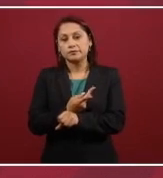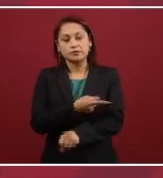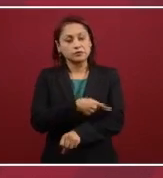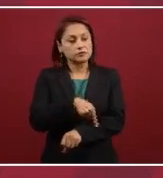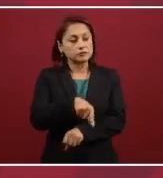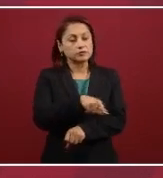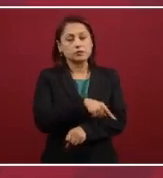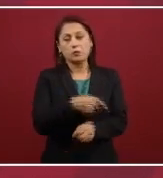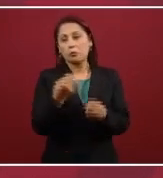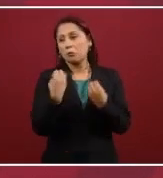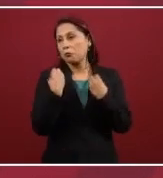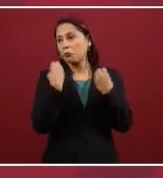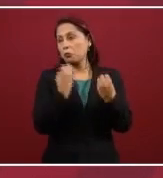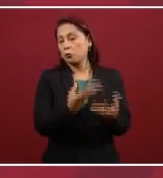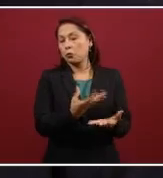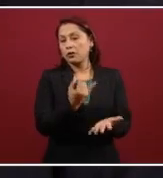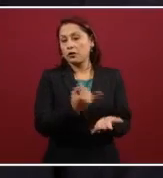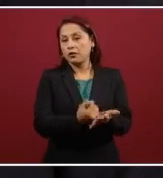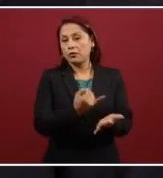privilegios fiscales.